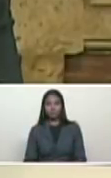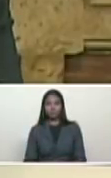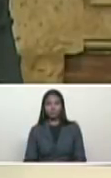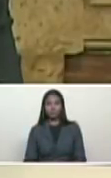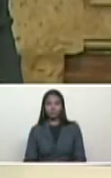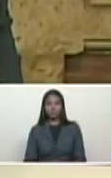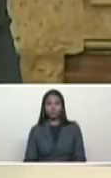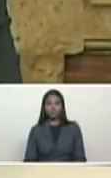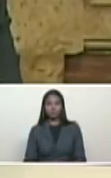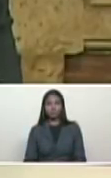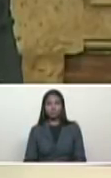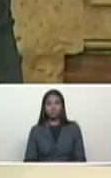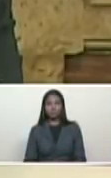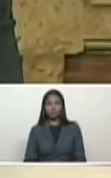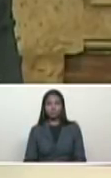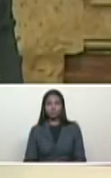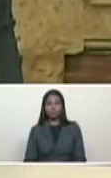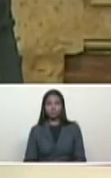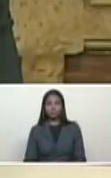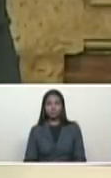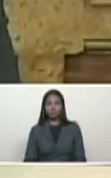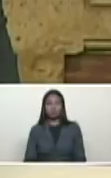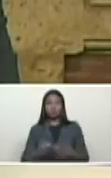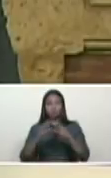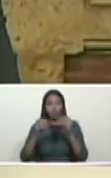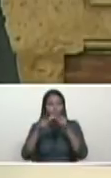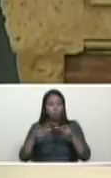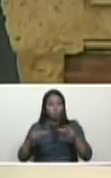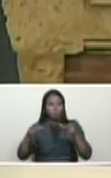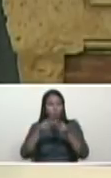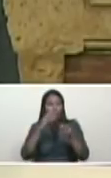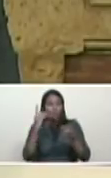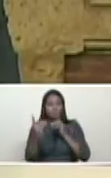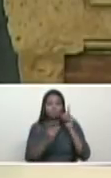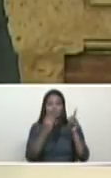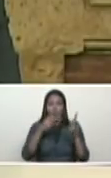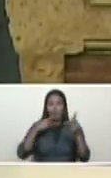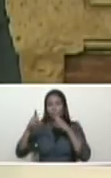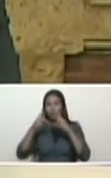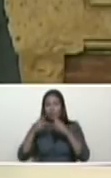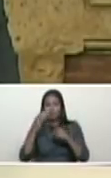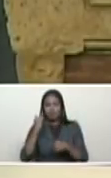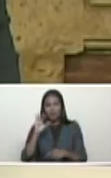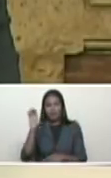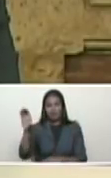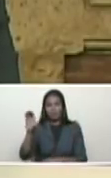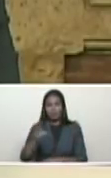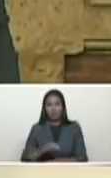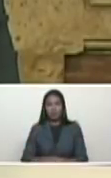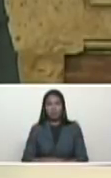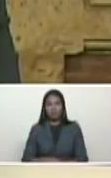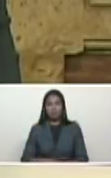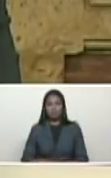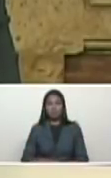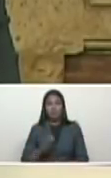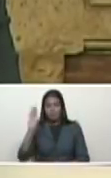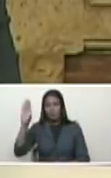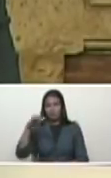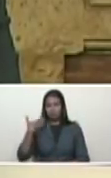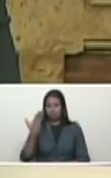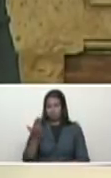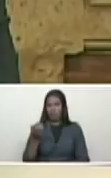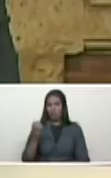hay en noruega y a todas las instancias de diálogo político del país para izquiera elecciones y